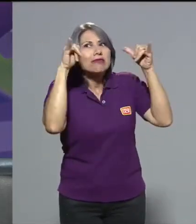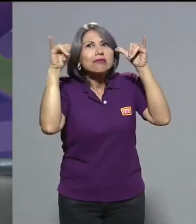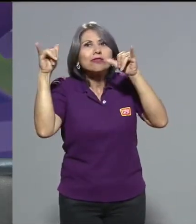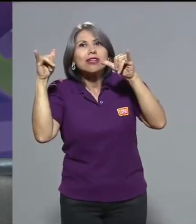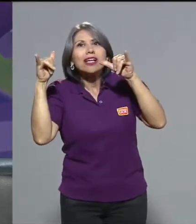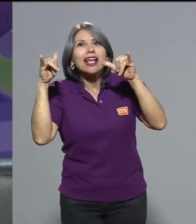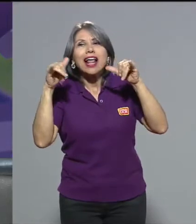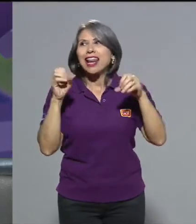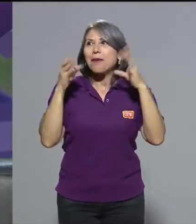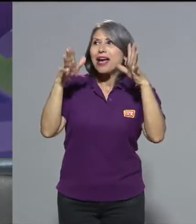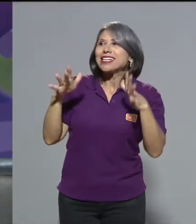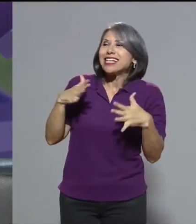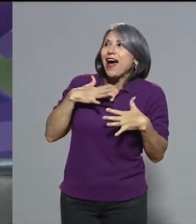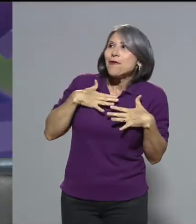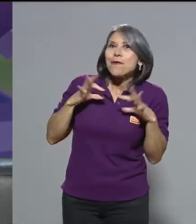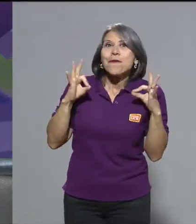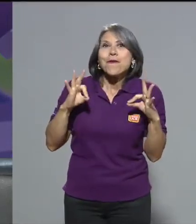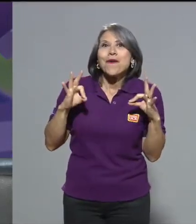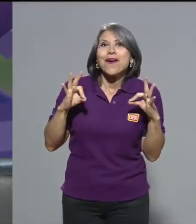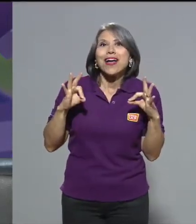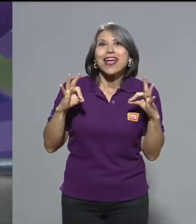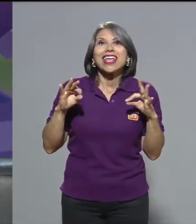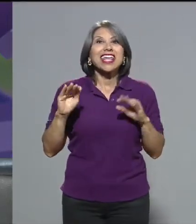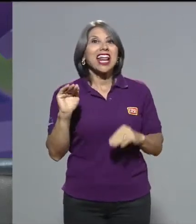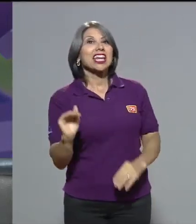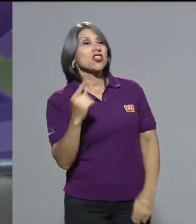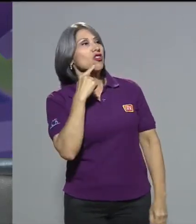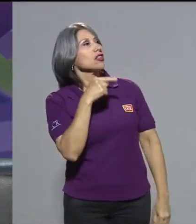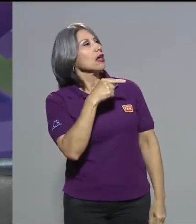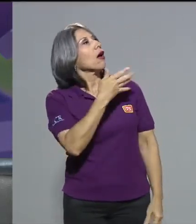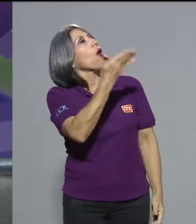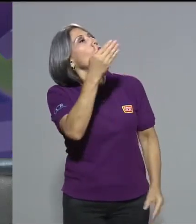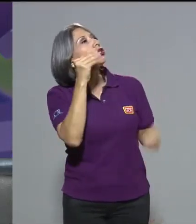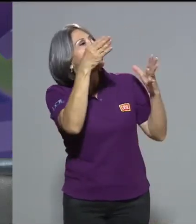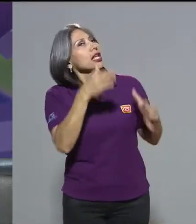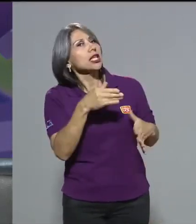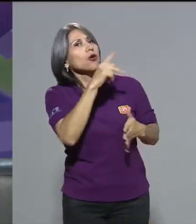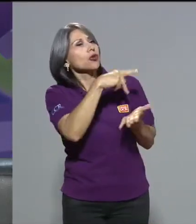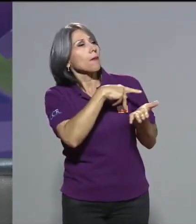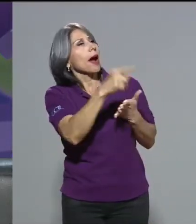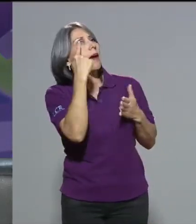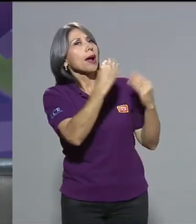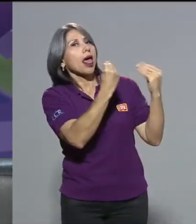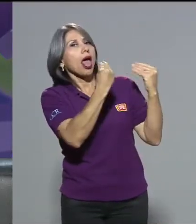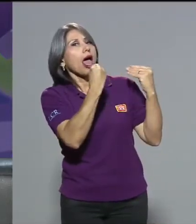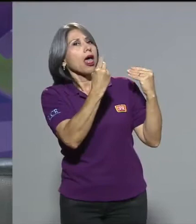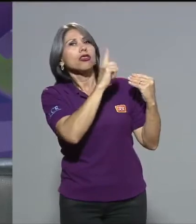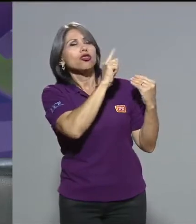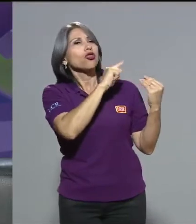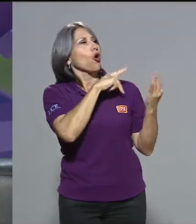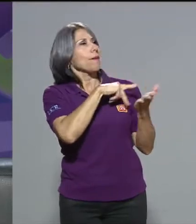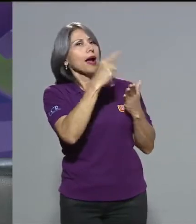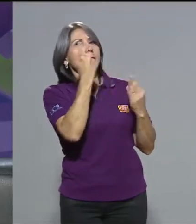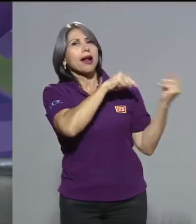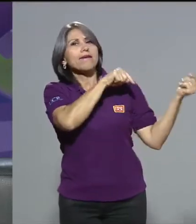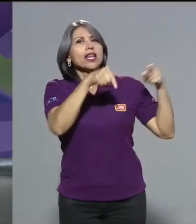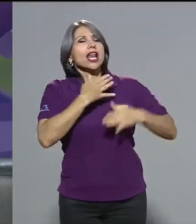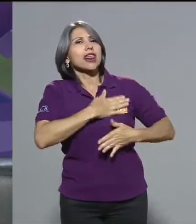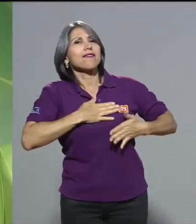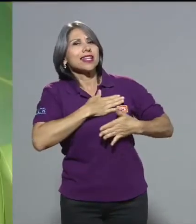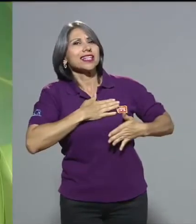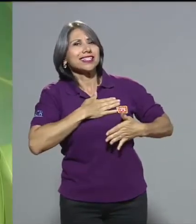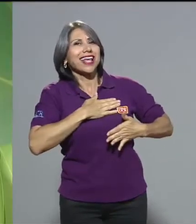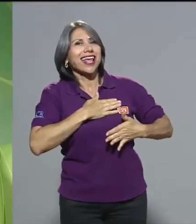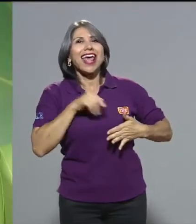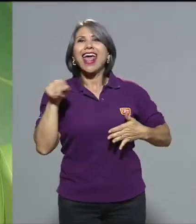niño, oye niña, a ti te pagan por darme clases, no por venir a divertirte. O sea, ellos no pueden ponerse en los zapatos de otro. Sí, no tienen como esos filtros